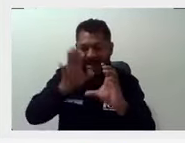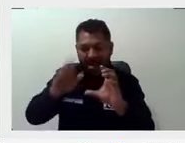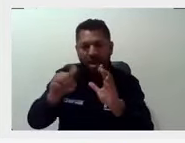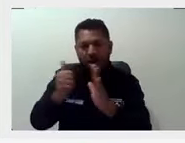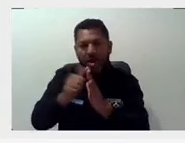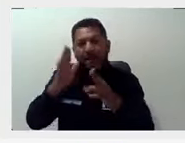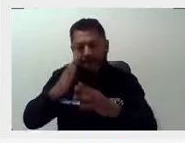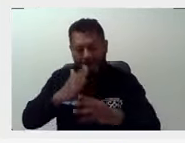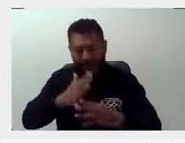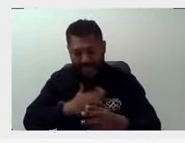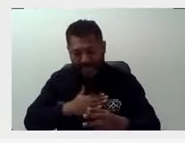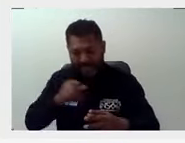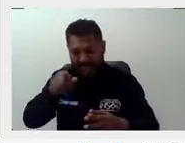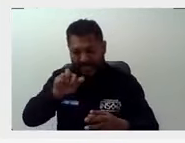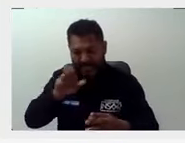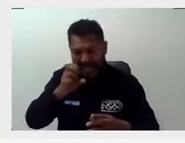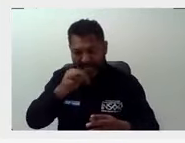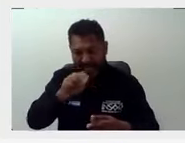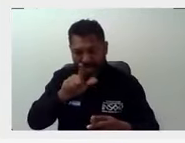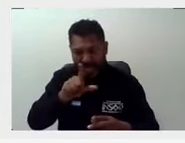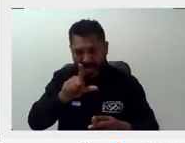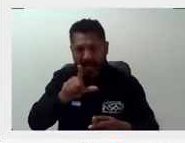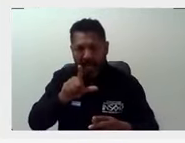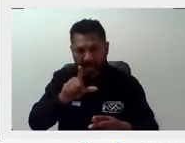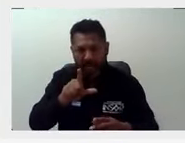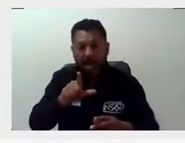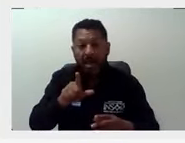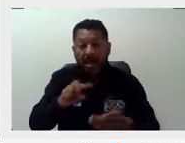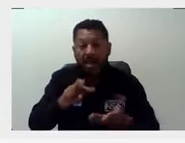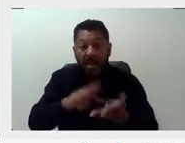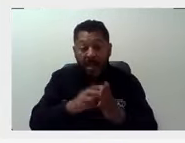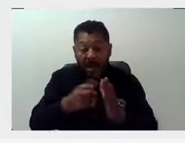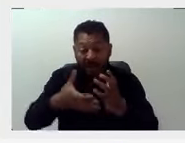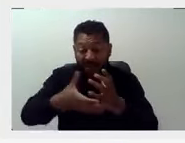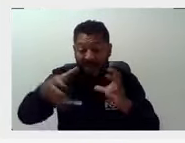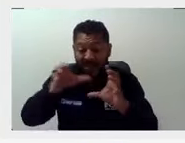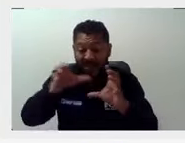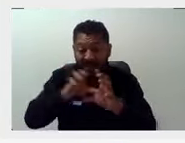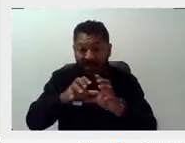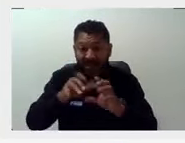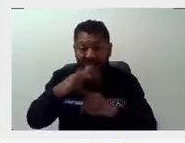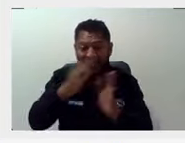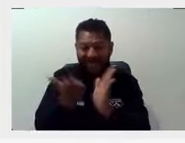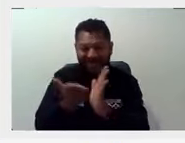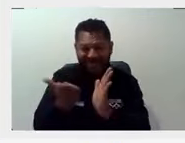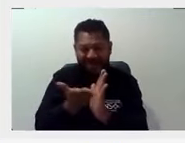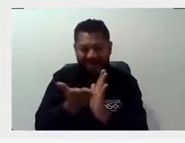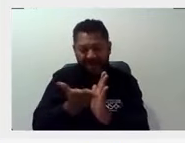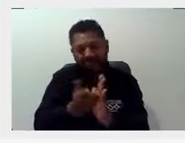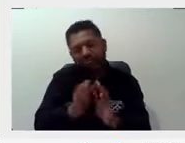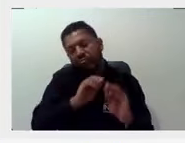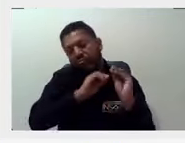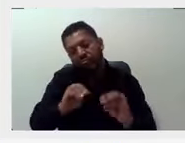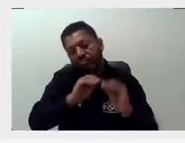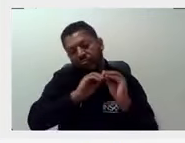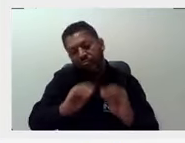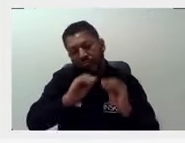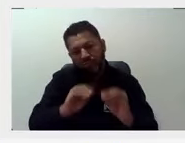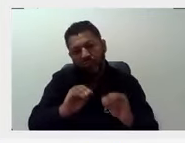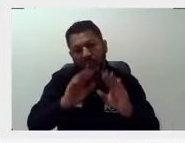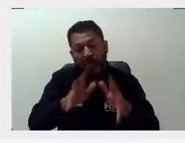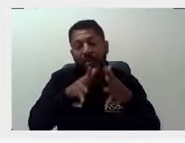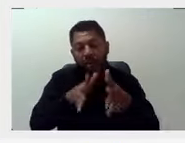desde el próximo 4 de mayo. Y es una franja educativa por Señal Colombia orientada a fortalecer precisamente esas estrategias de enseñanza y aprendizaje